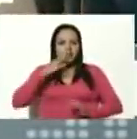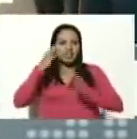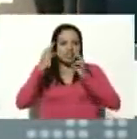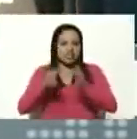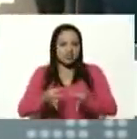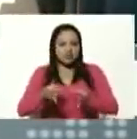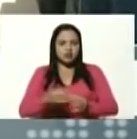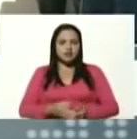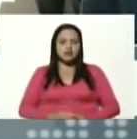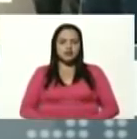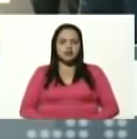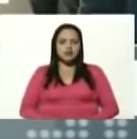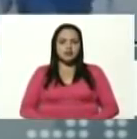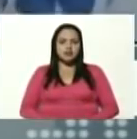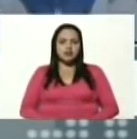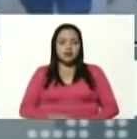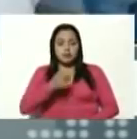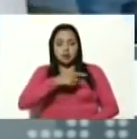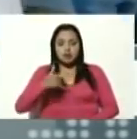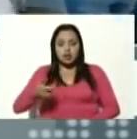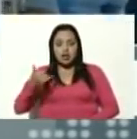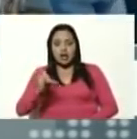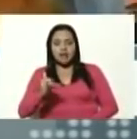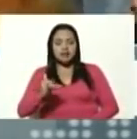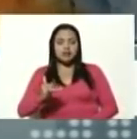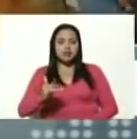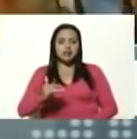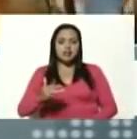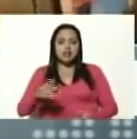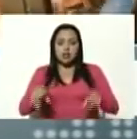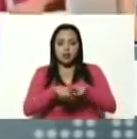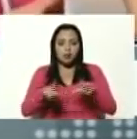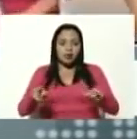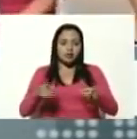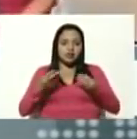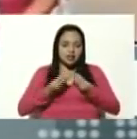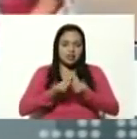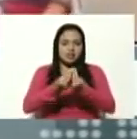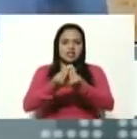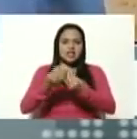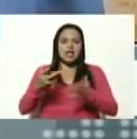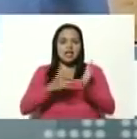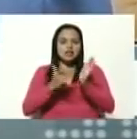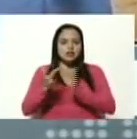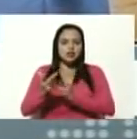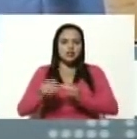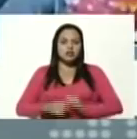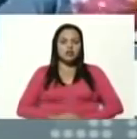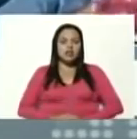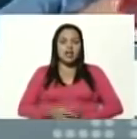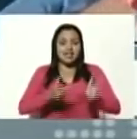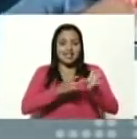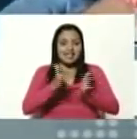Verdaderos cristianos, de Cristo Redentor, del Cristo de los